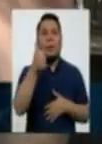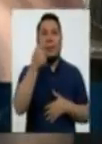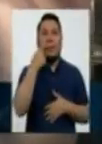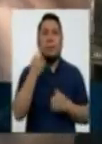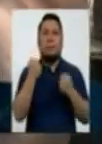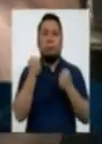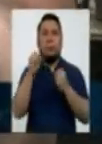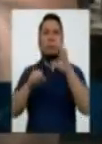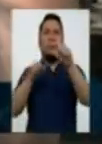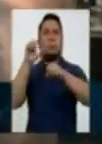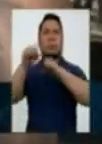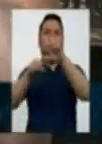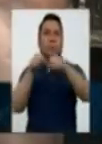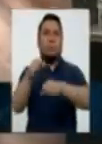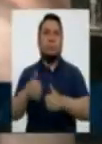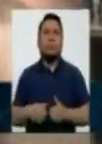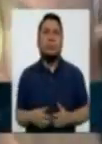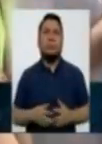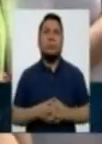Juancito.